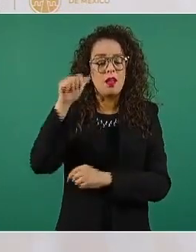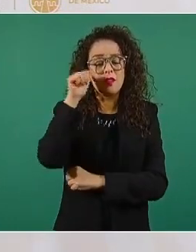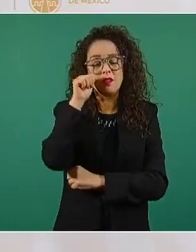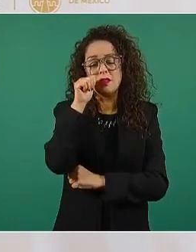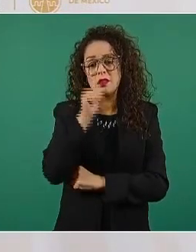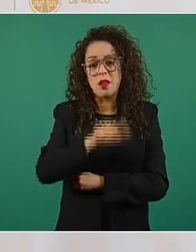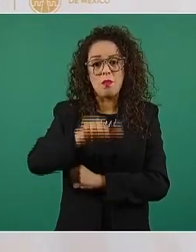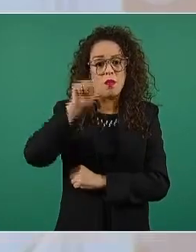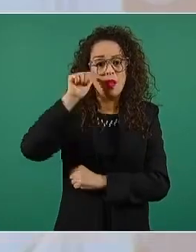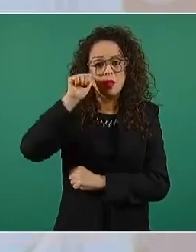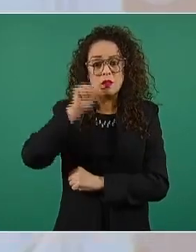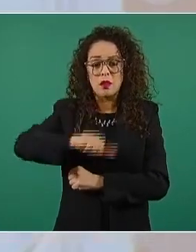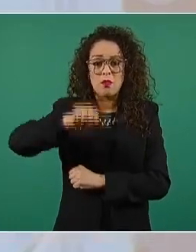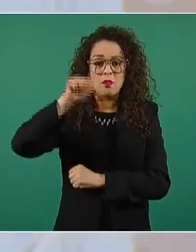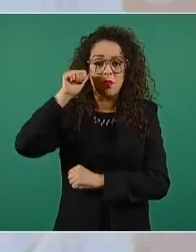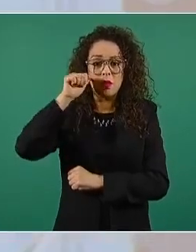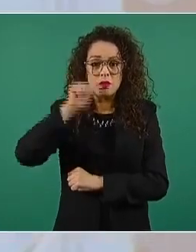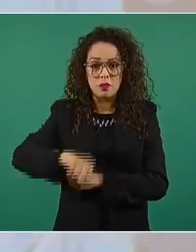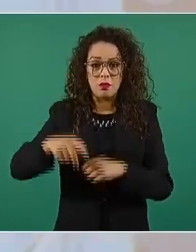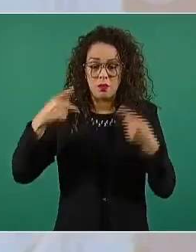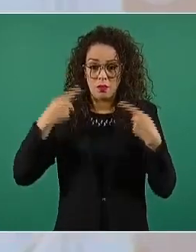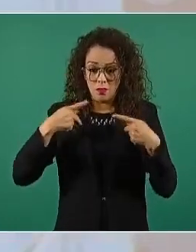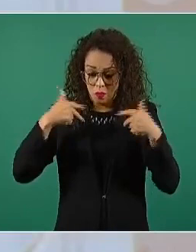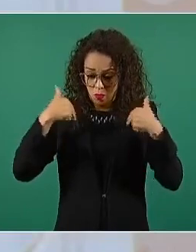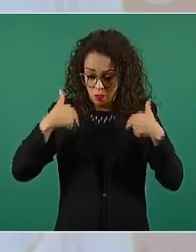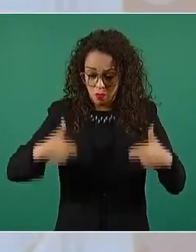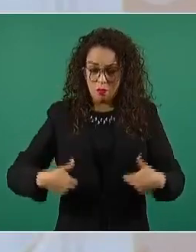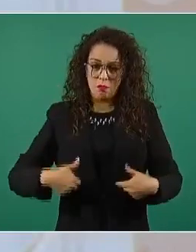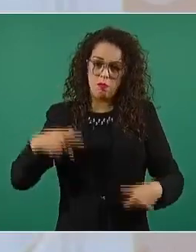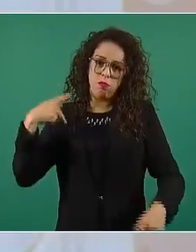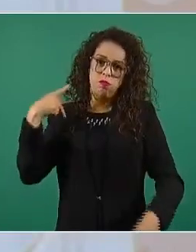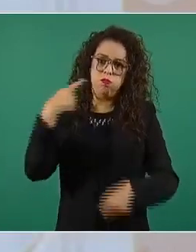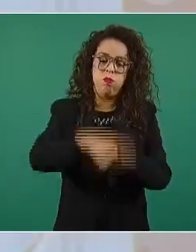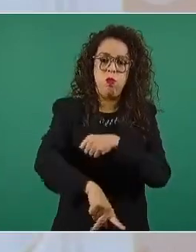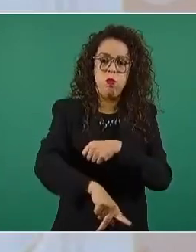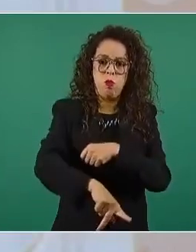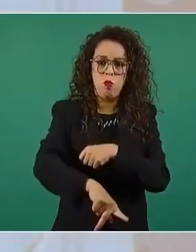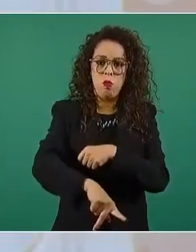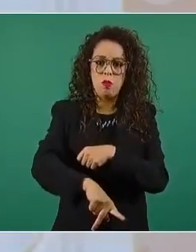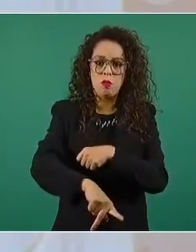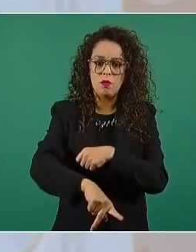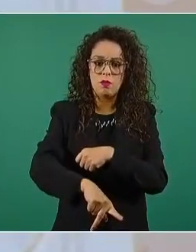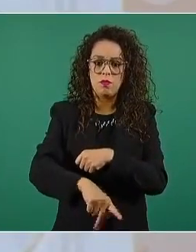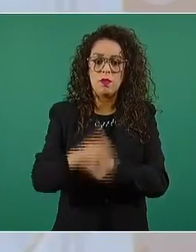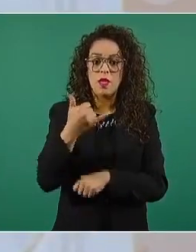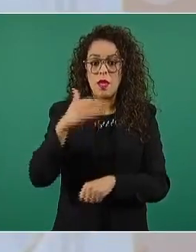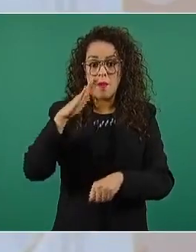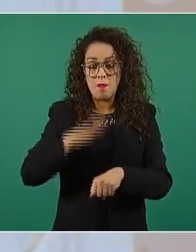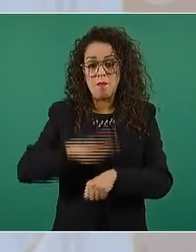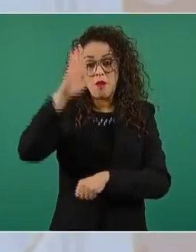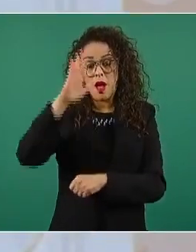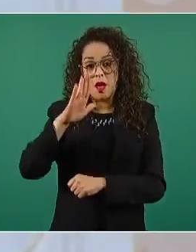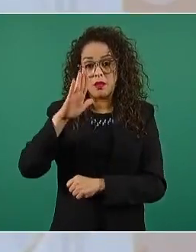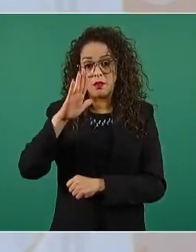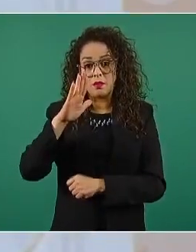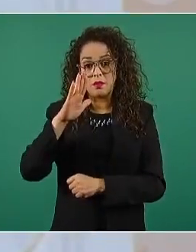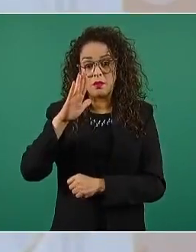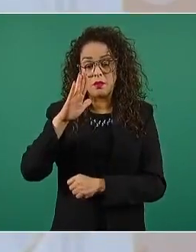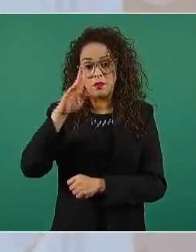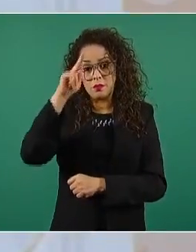riesgo para la humanidad. Además del agravio principal, traen